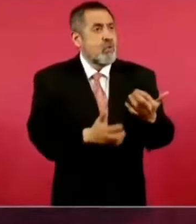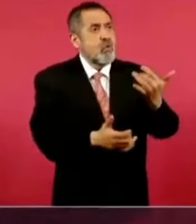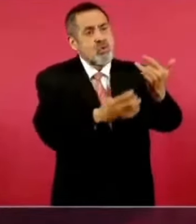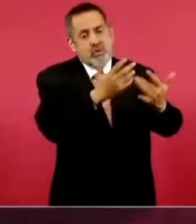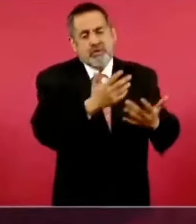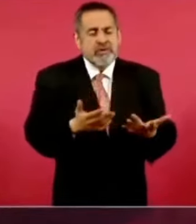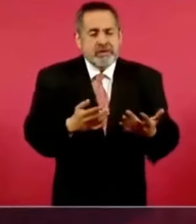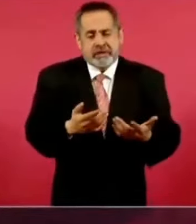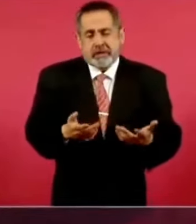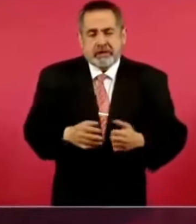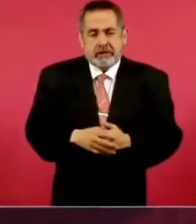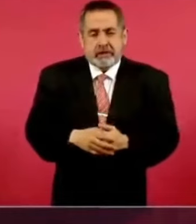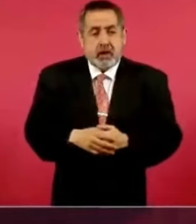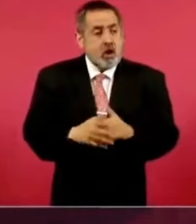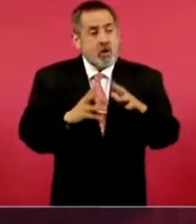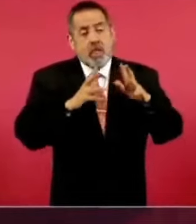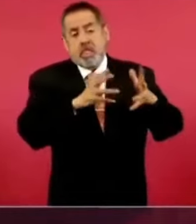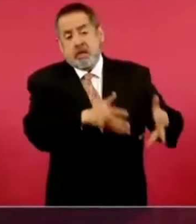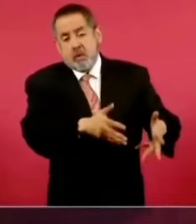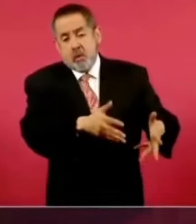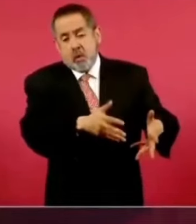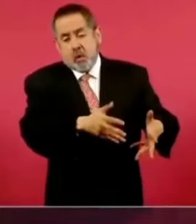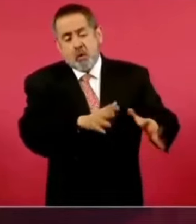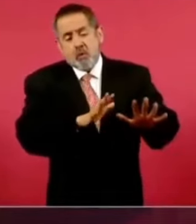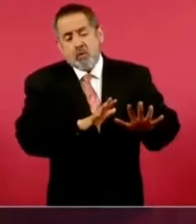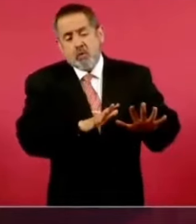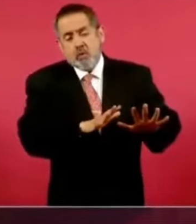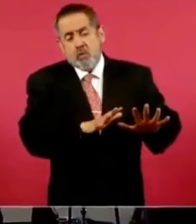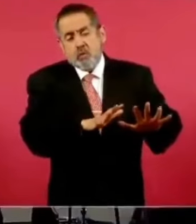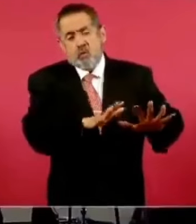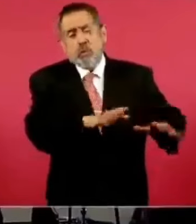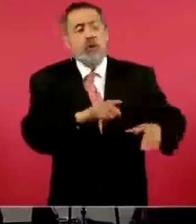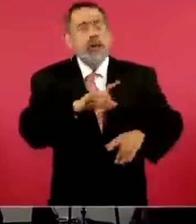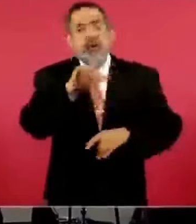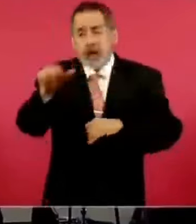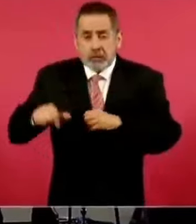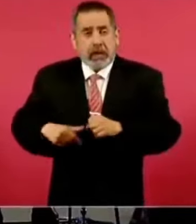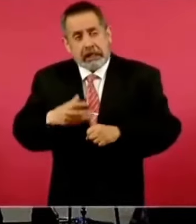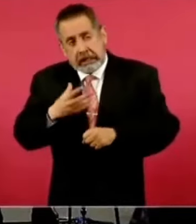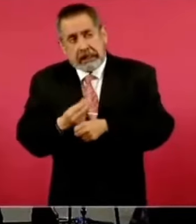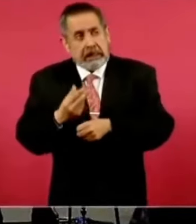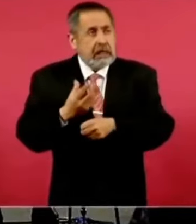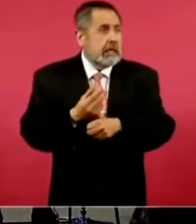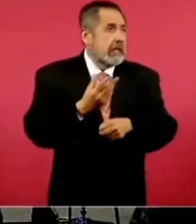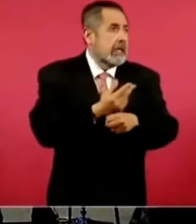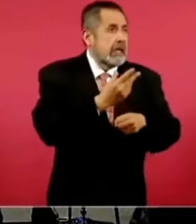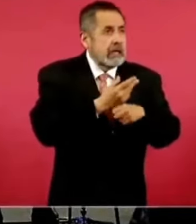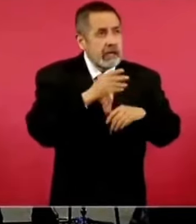Entonces, permaneció abandonado y se rehabilitó